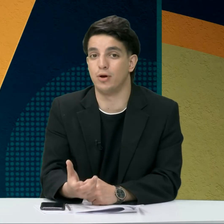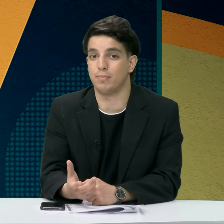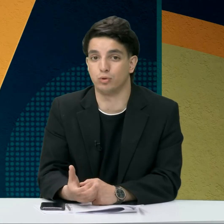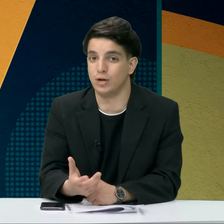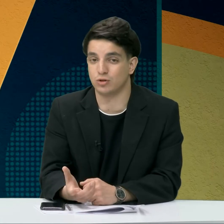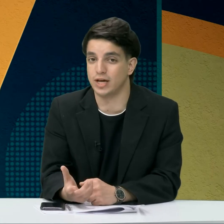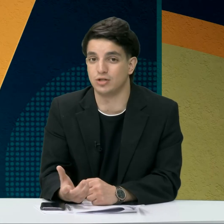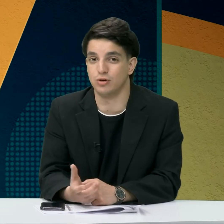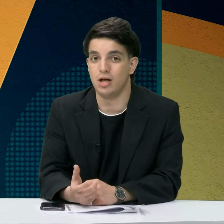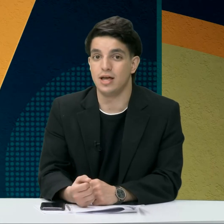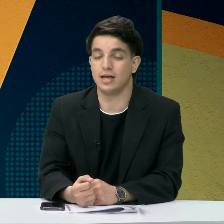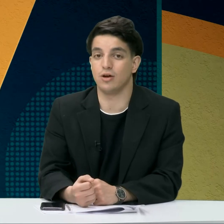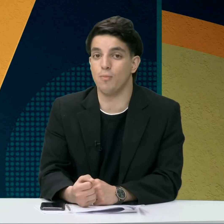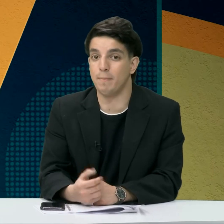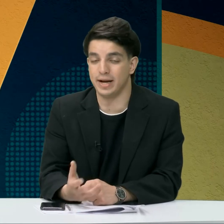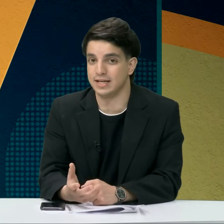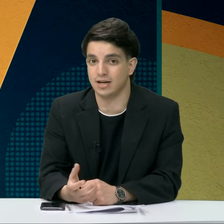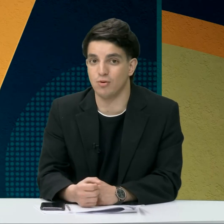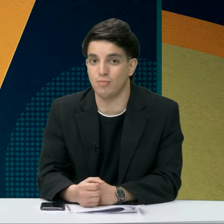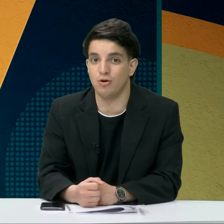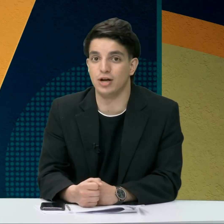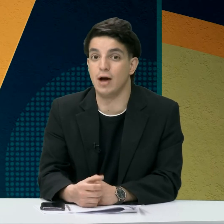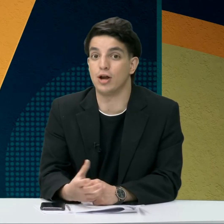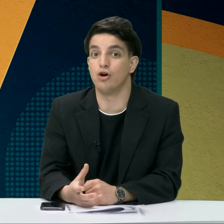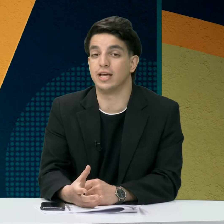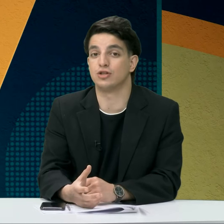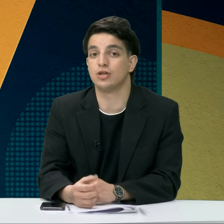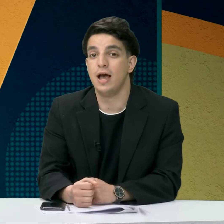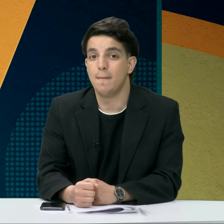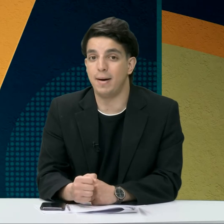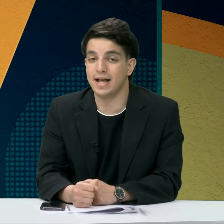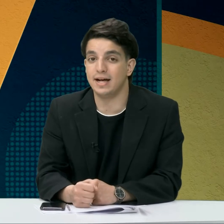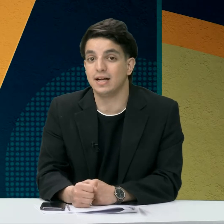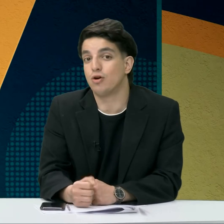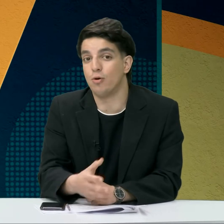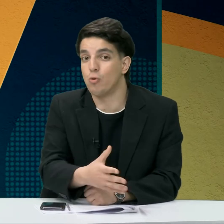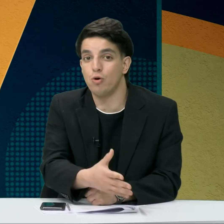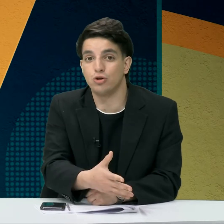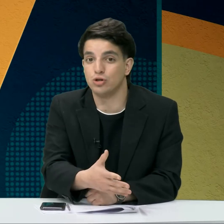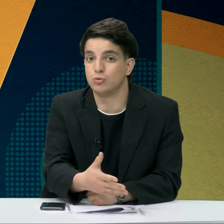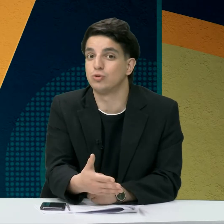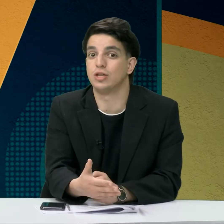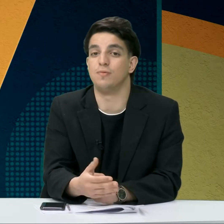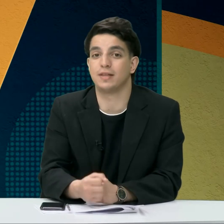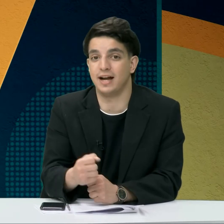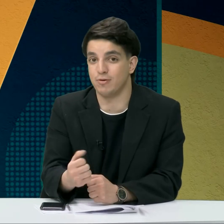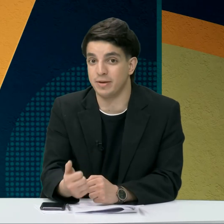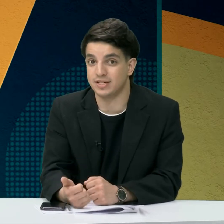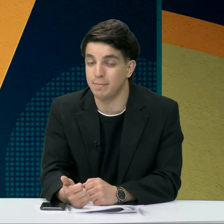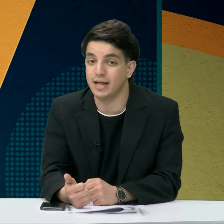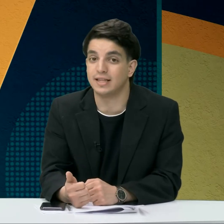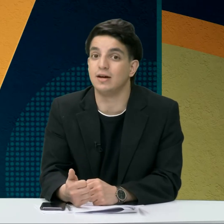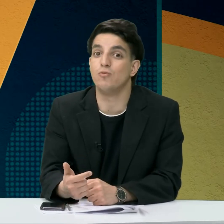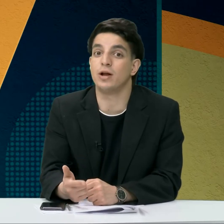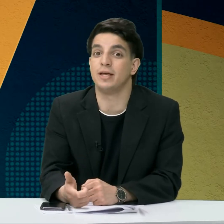usted va a poder postular su queso como empresa, como elaborador de quesos, para, como en los Juegos del Sur sucedió, ganar una